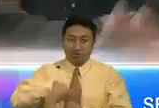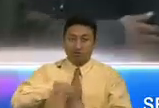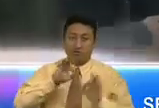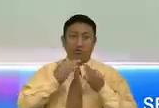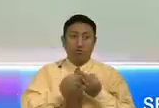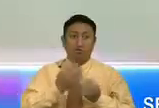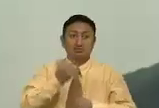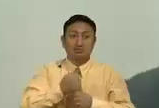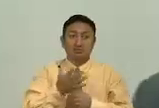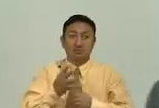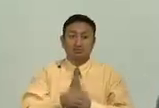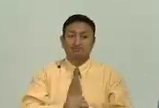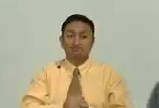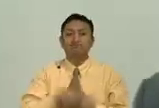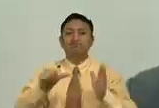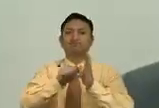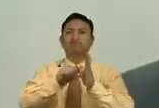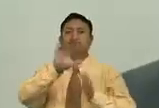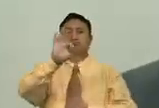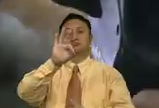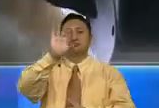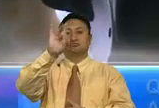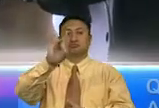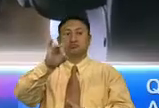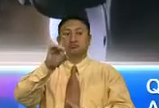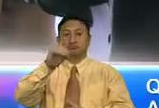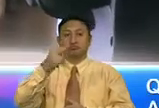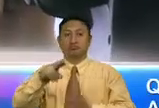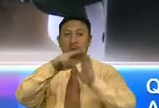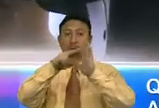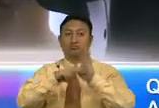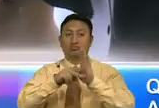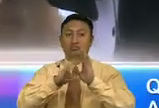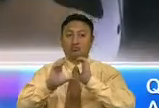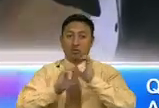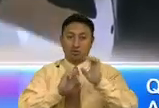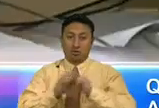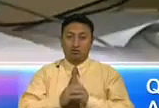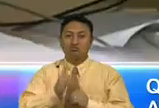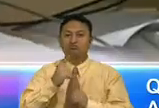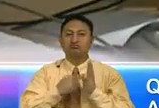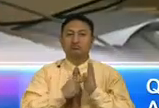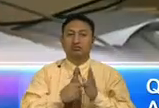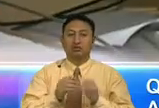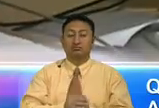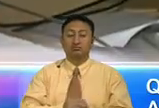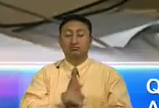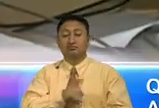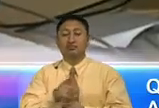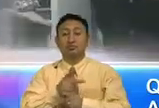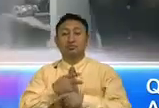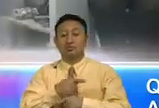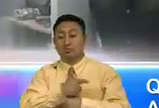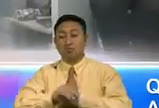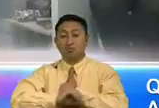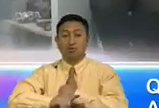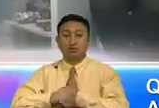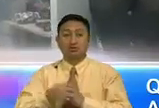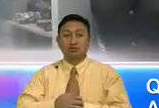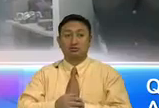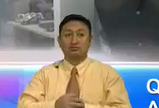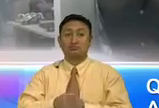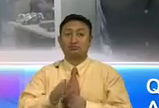ecuatorianas. Actualmente el artículo 98 de la vigente normativa para la comunicación establece que no se puede producir piezas publicitarias con